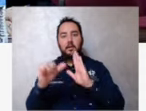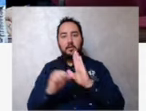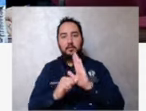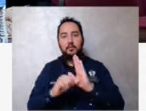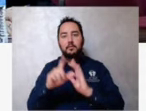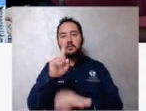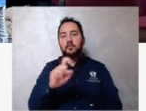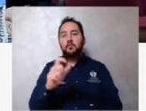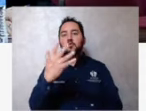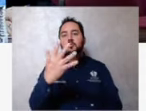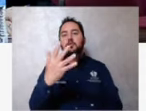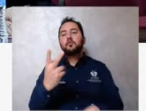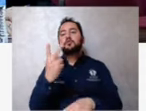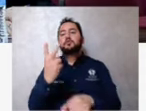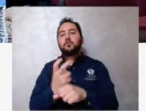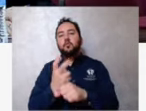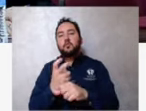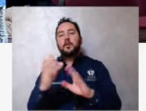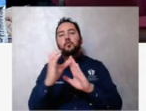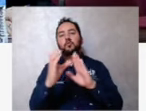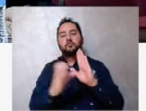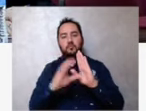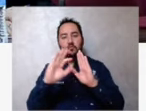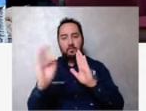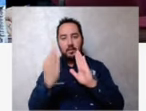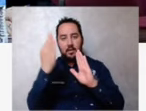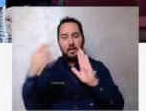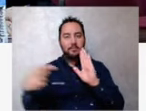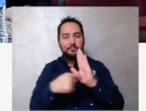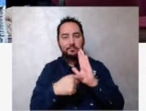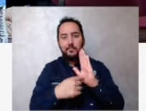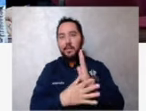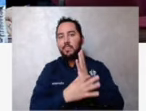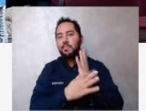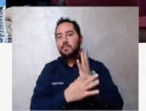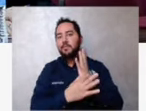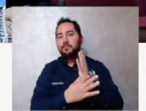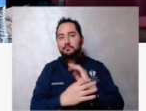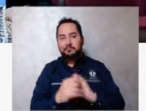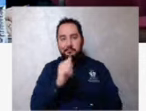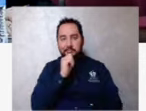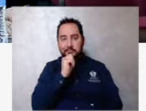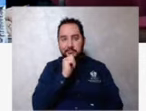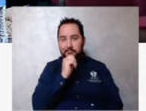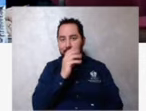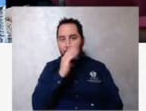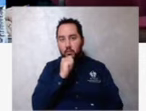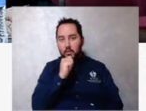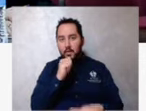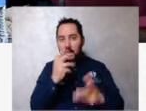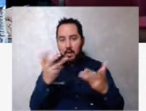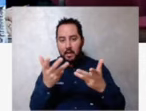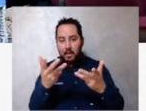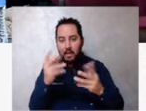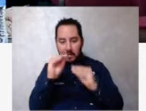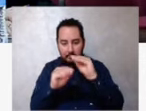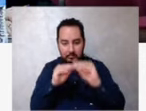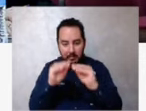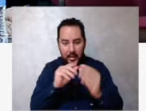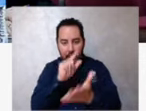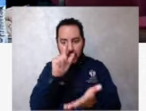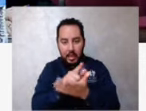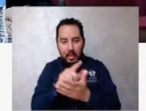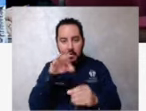105, fracción segunda de la Constitución Federal, que contempla que no se pueden promulgar o hacer modificaciones sustanciales a las leyes